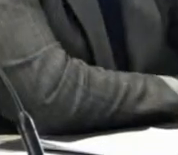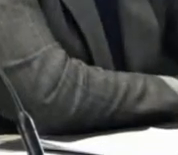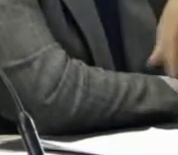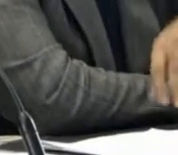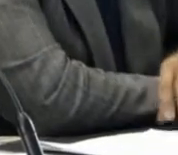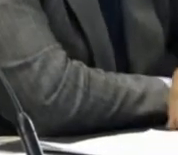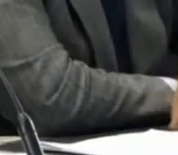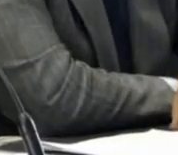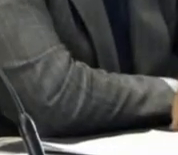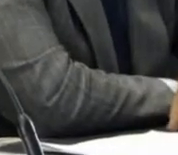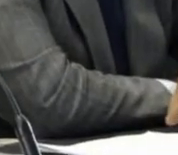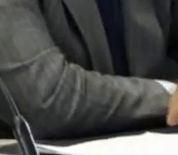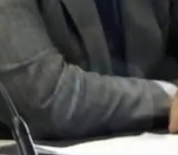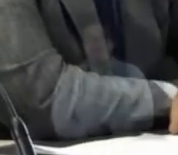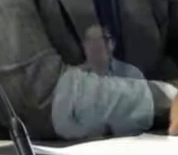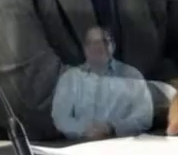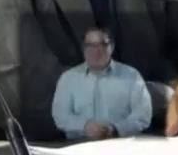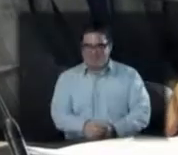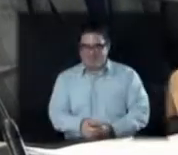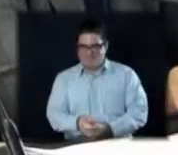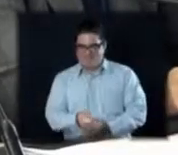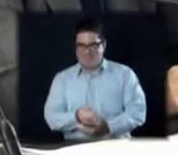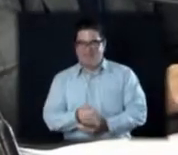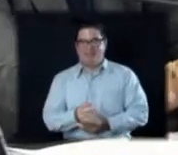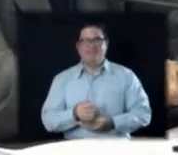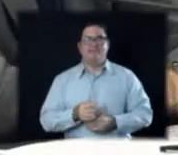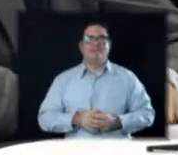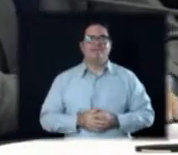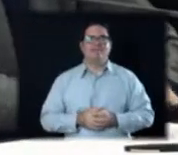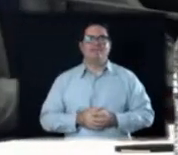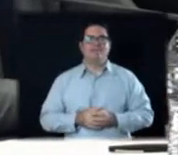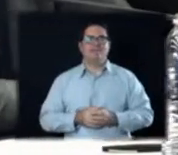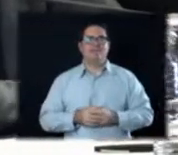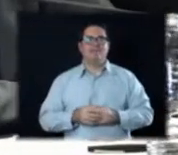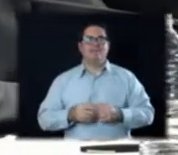preguntas. Nada, yo no hice 19 preguntas.